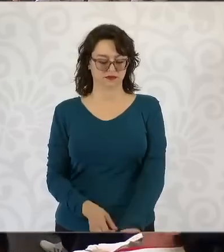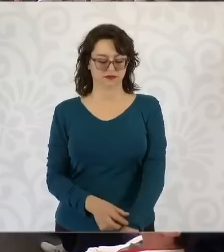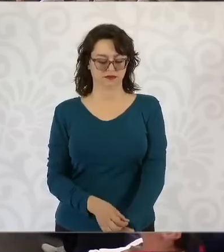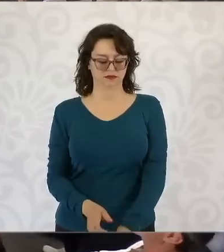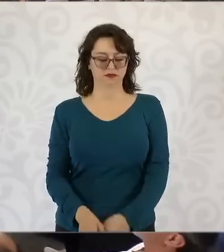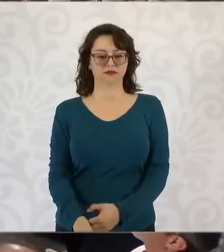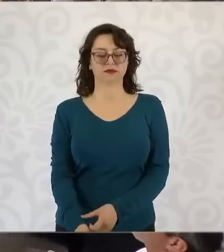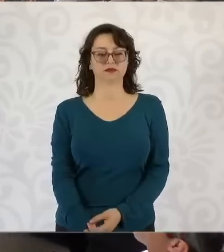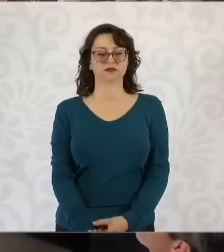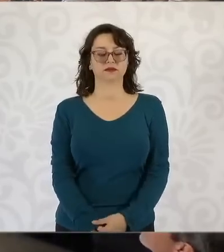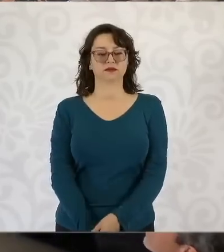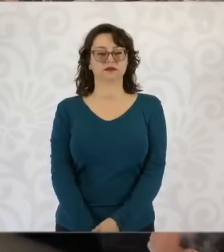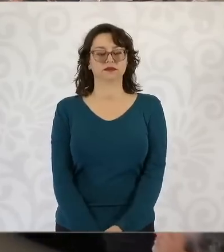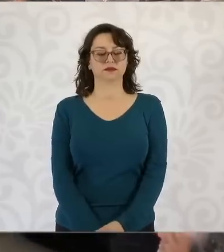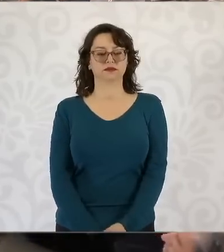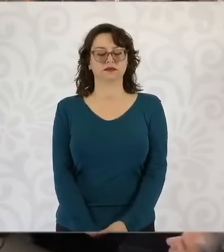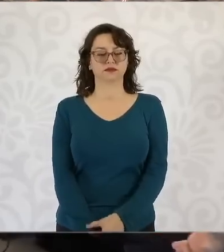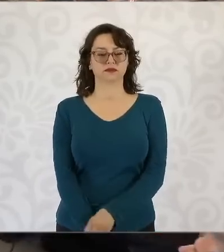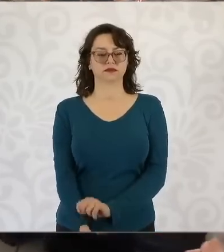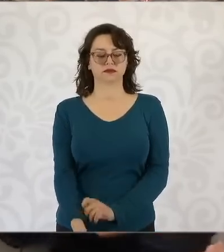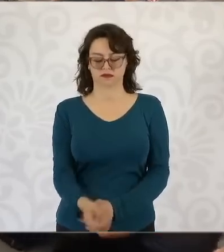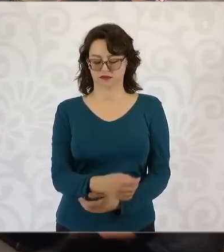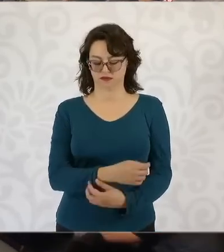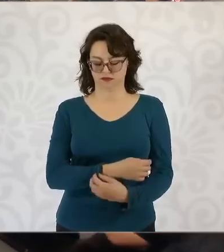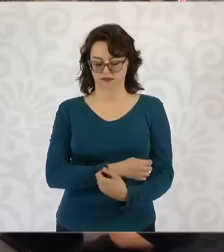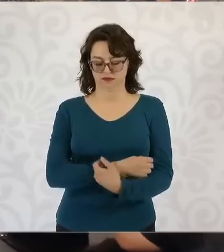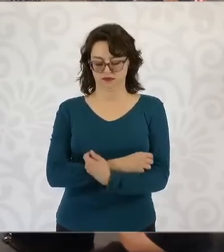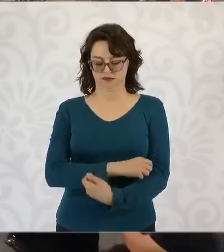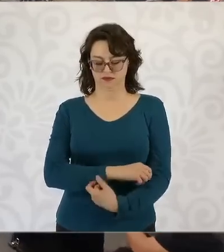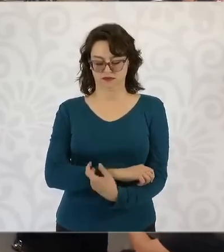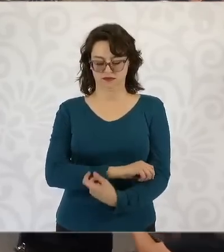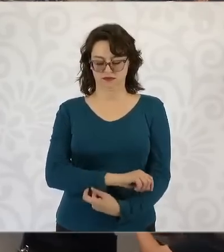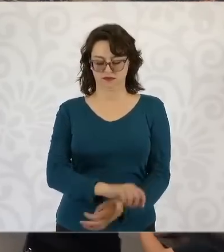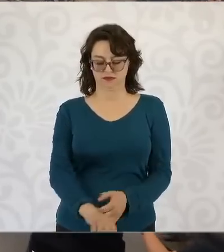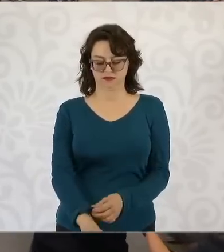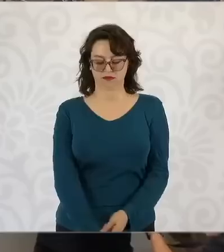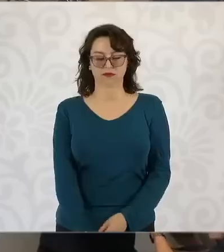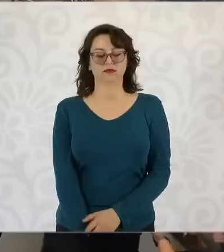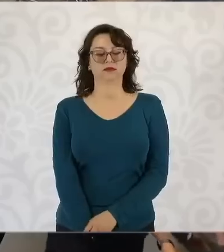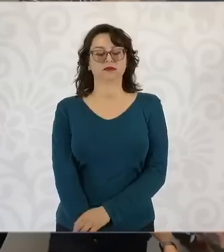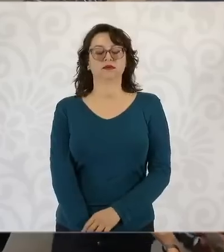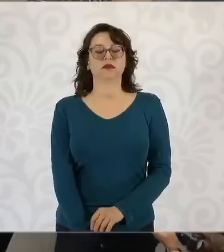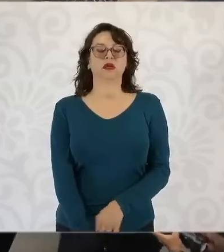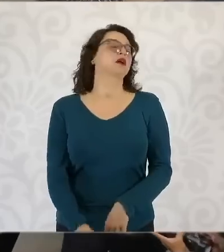Muy buenos días. Con su permiso, señora Presidenta. Bueno, la que sigue, por favor.